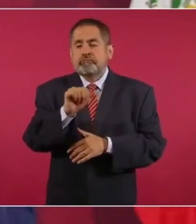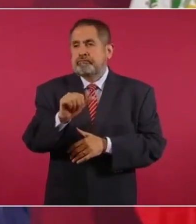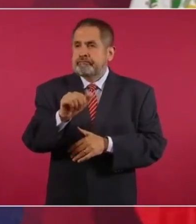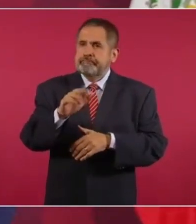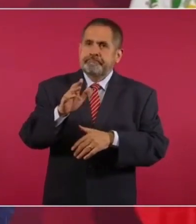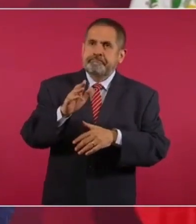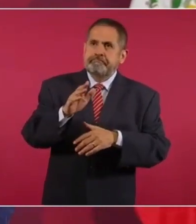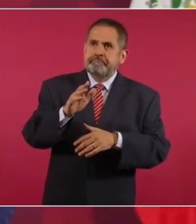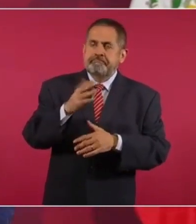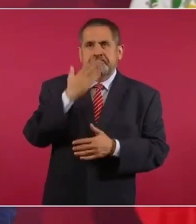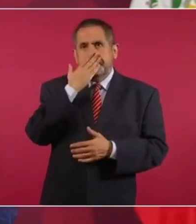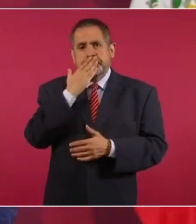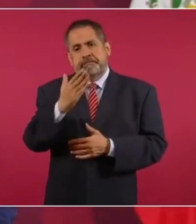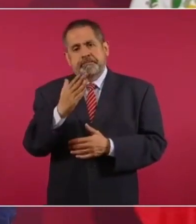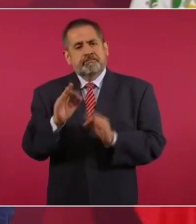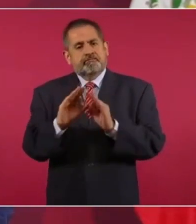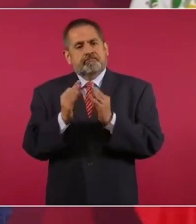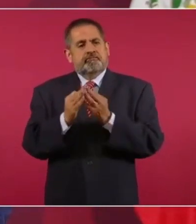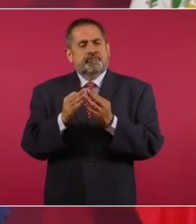más